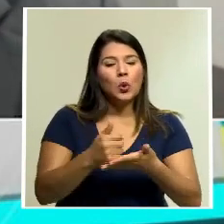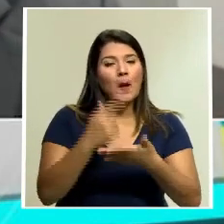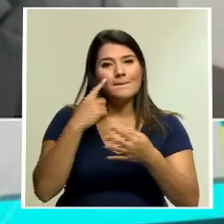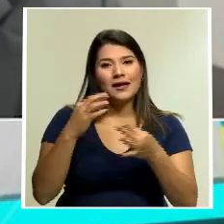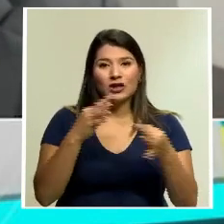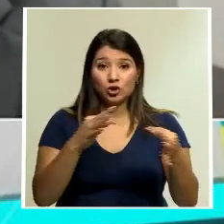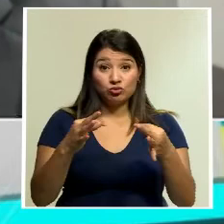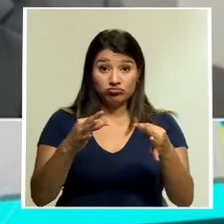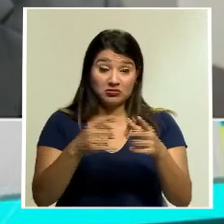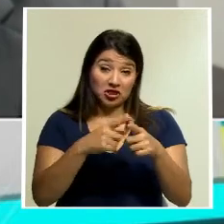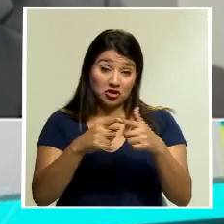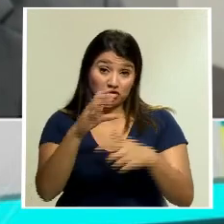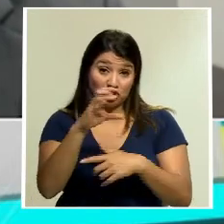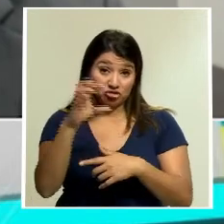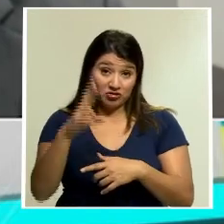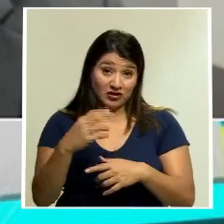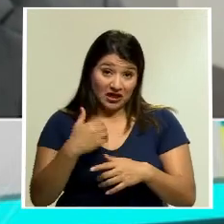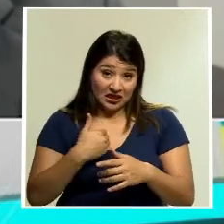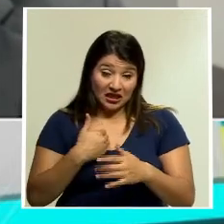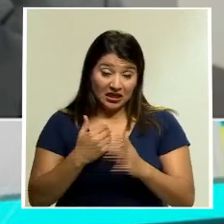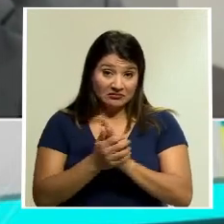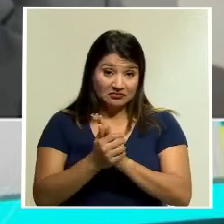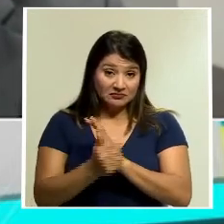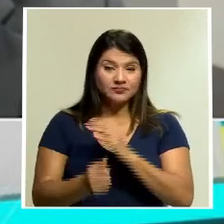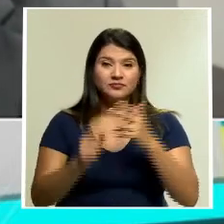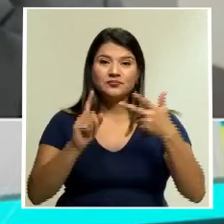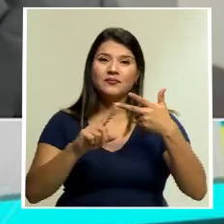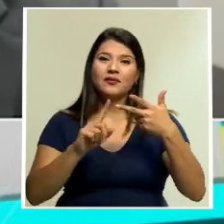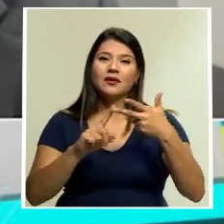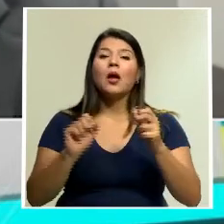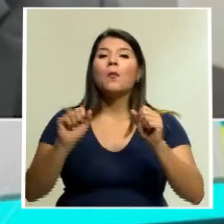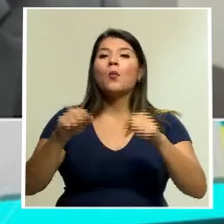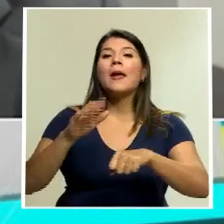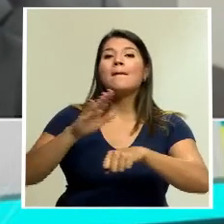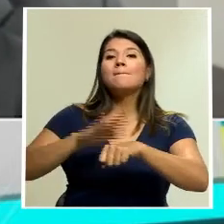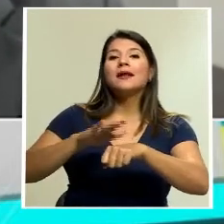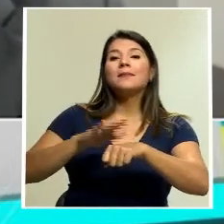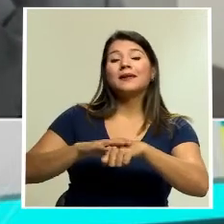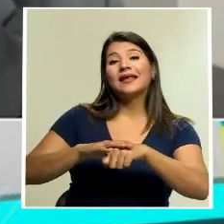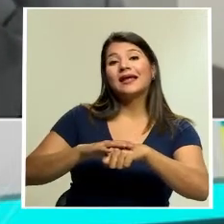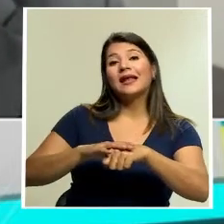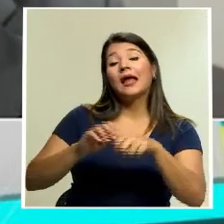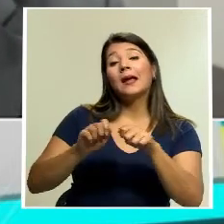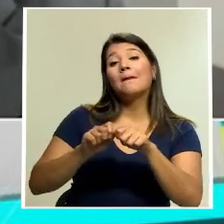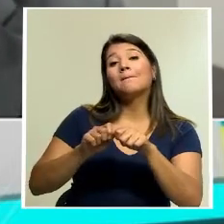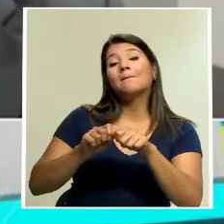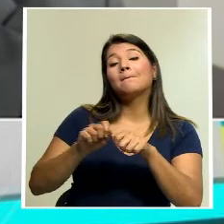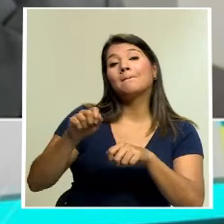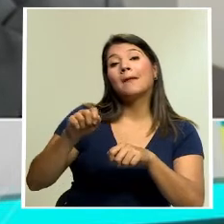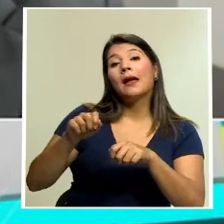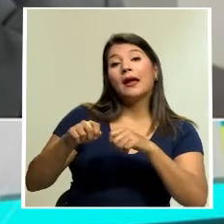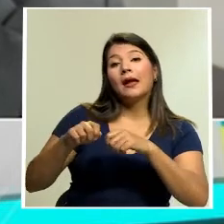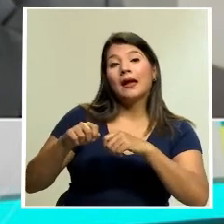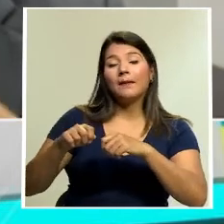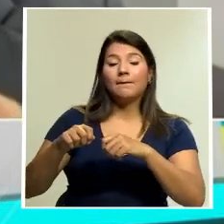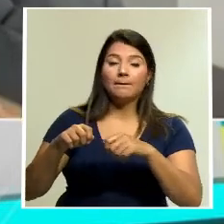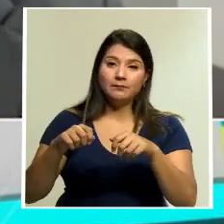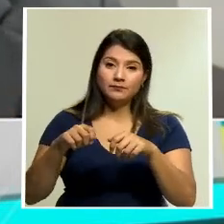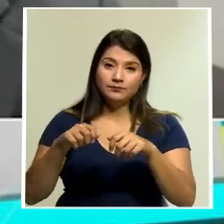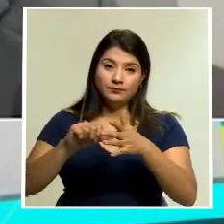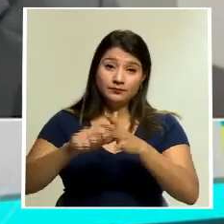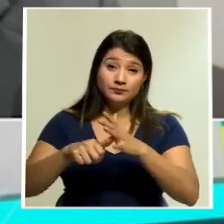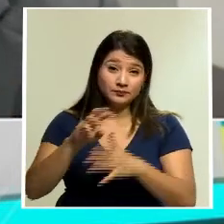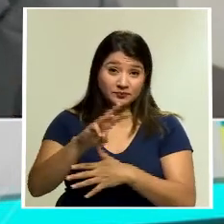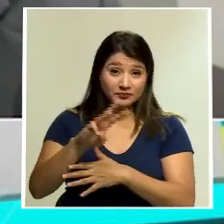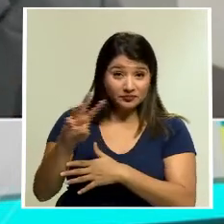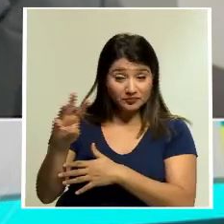ese potencial. La tercera propuesta es la legalización de las plataformas digitales. No